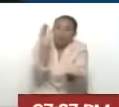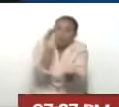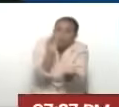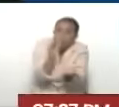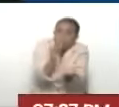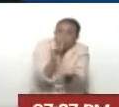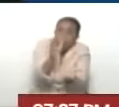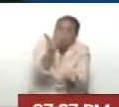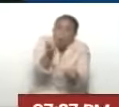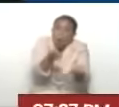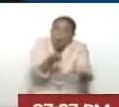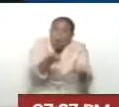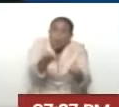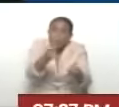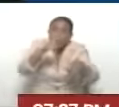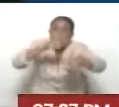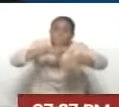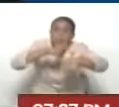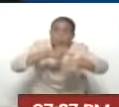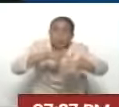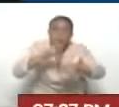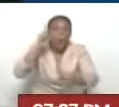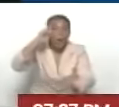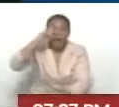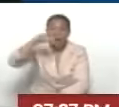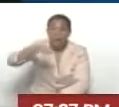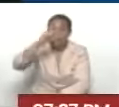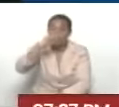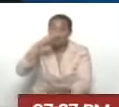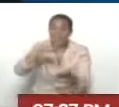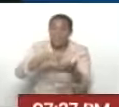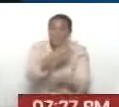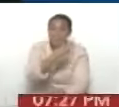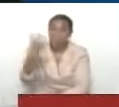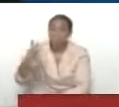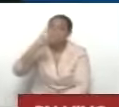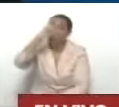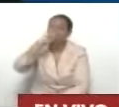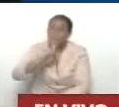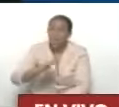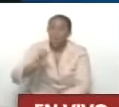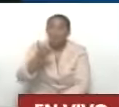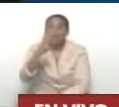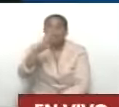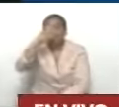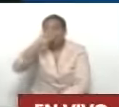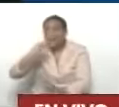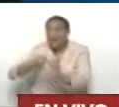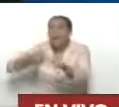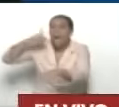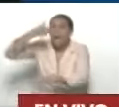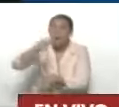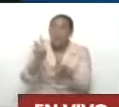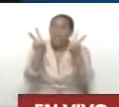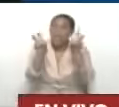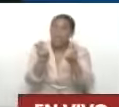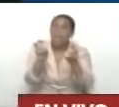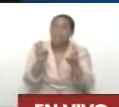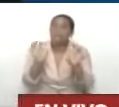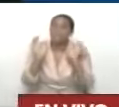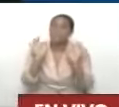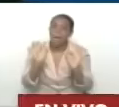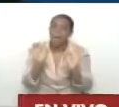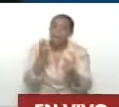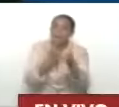punto de proyección para este año que va a ser el mejor año en 14 años en materia de